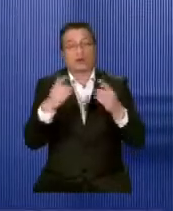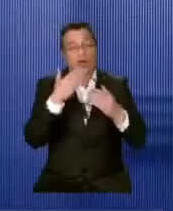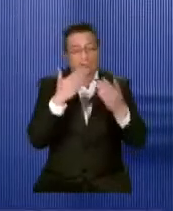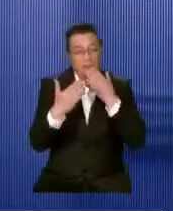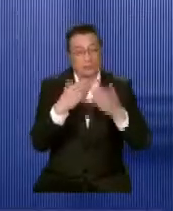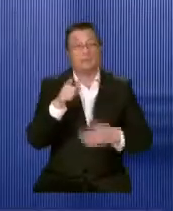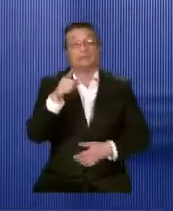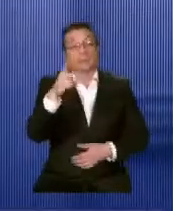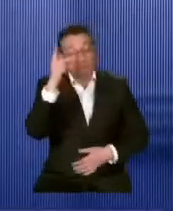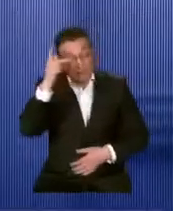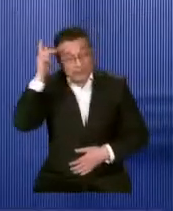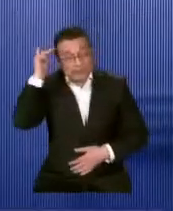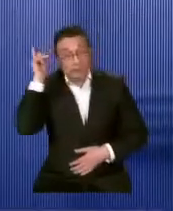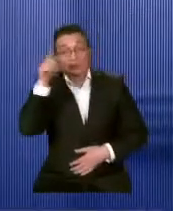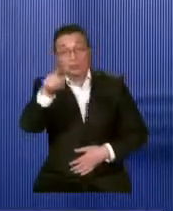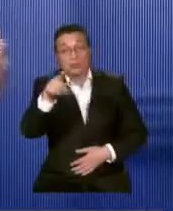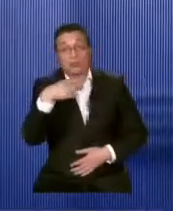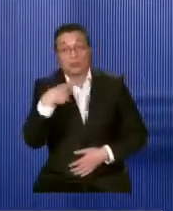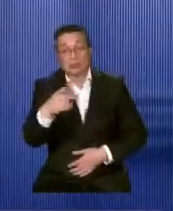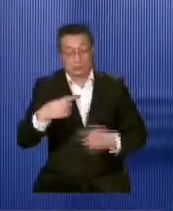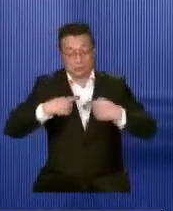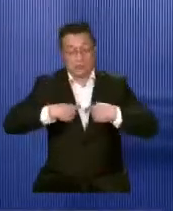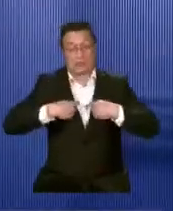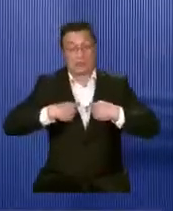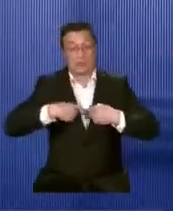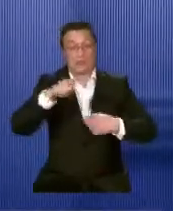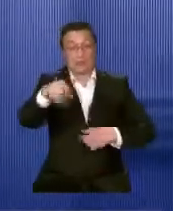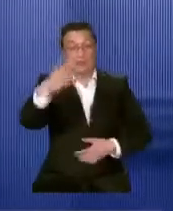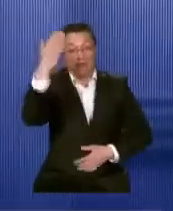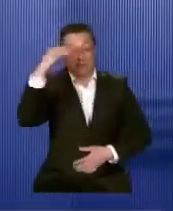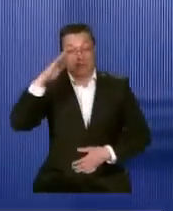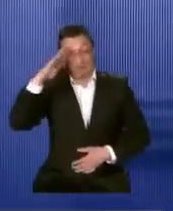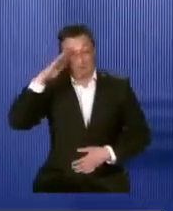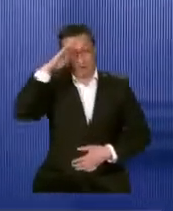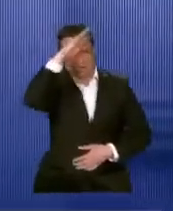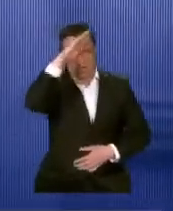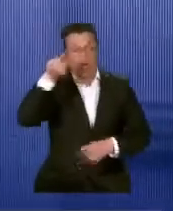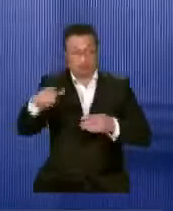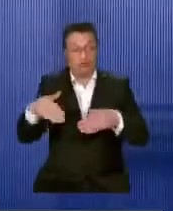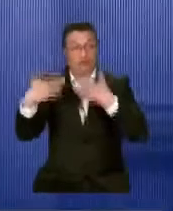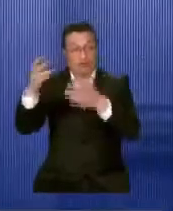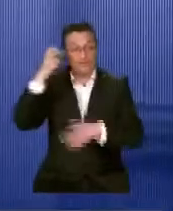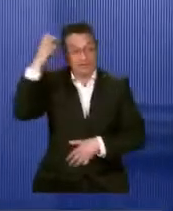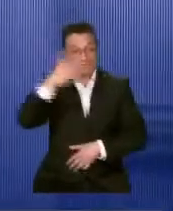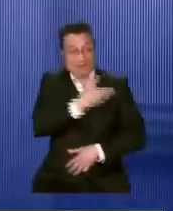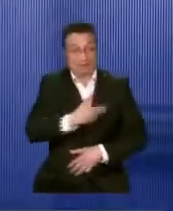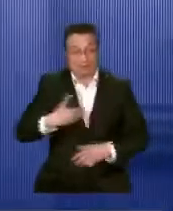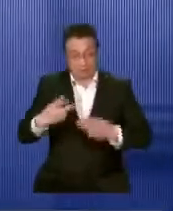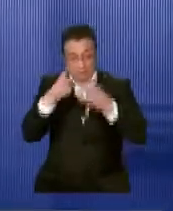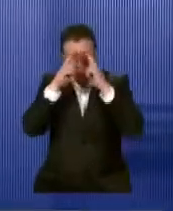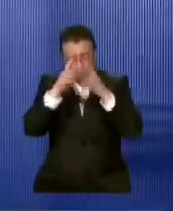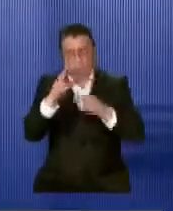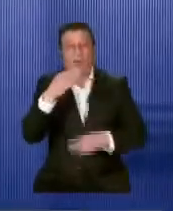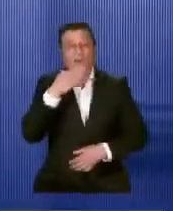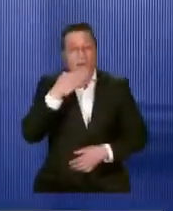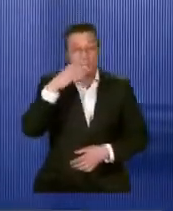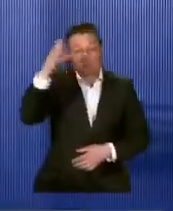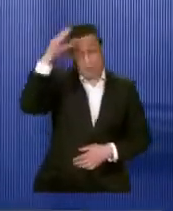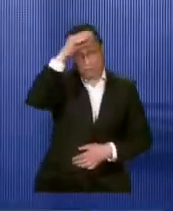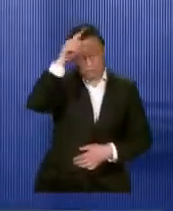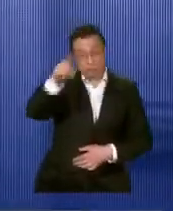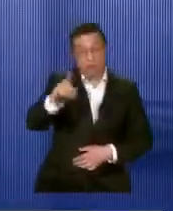José Antonio, fuiste a dejarle una camiseta a Jair Bolsonaro en su minuto. Te juntaste con él, declaraste que lo admirabas también con Trump en algunas